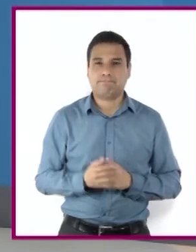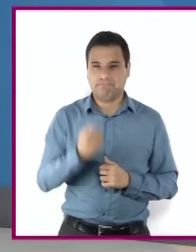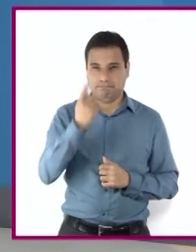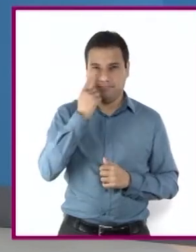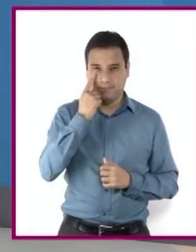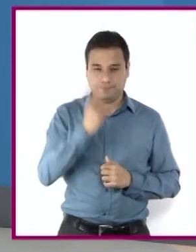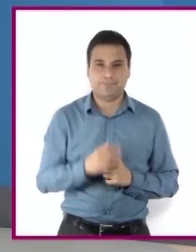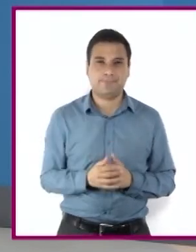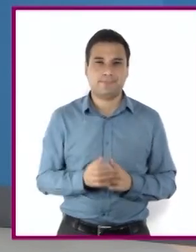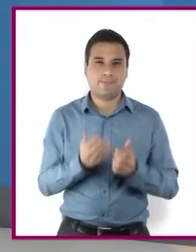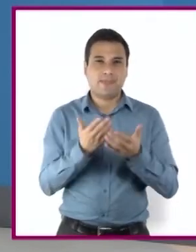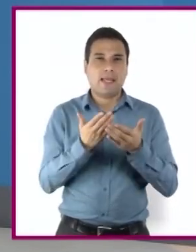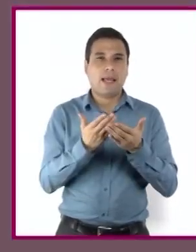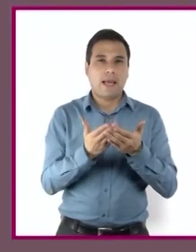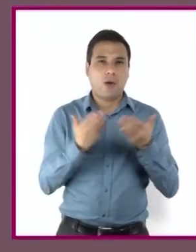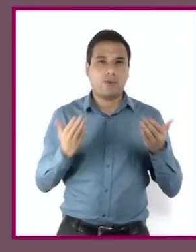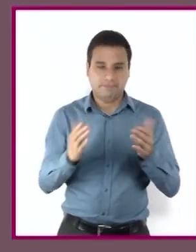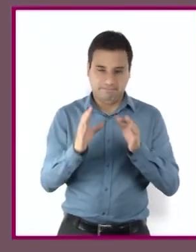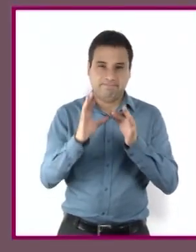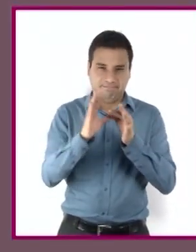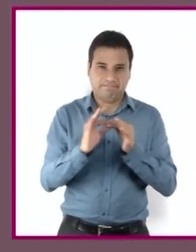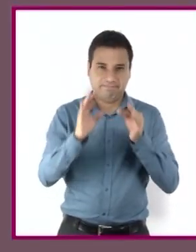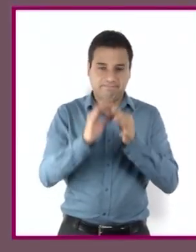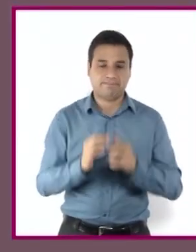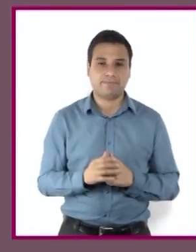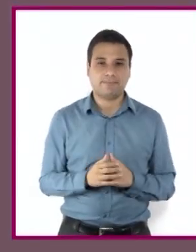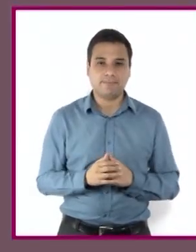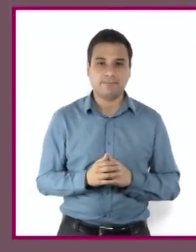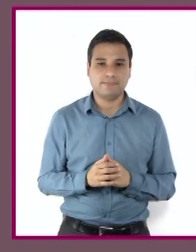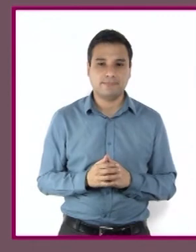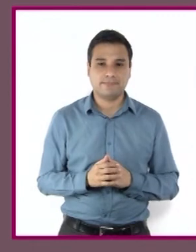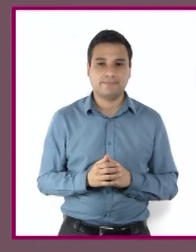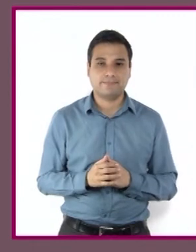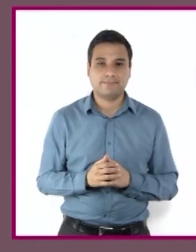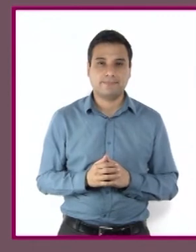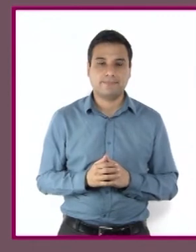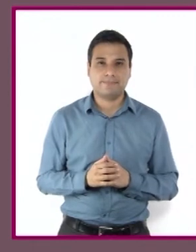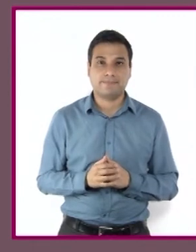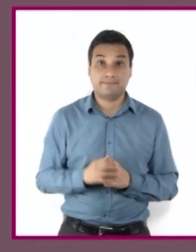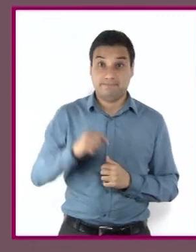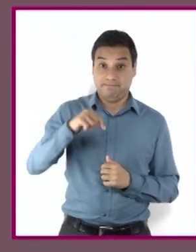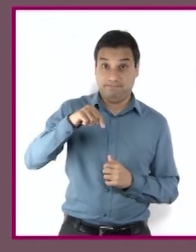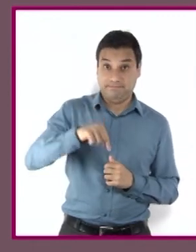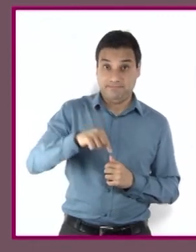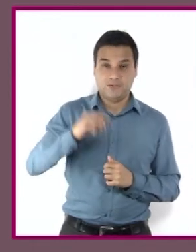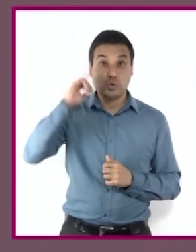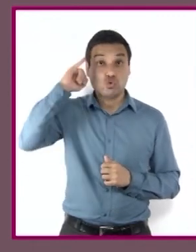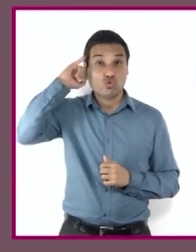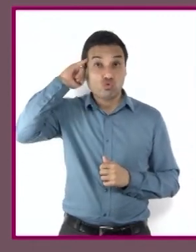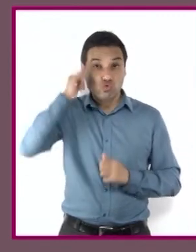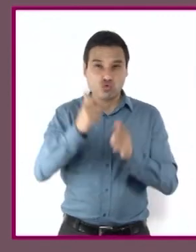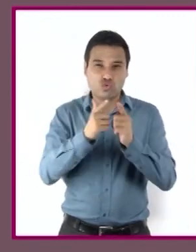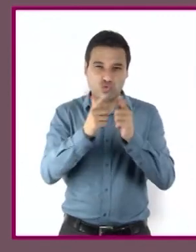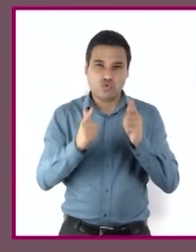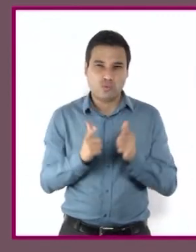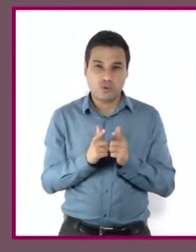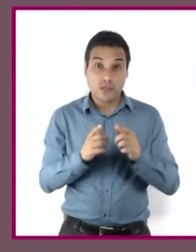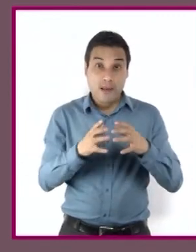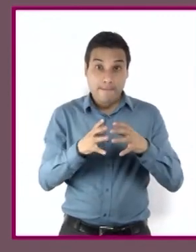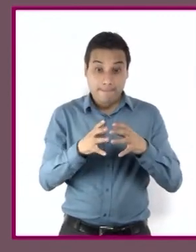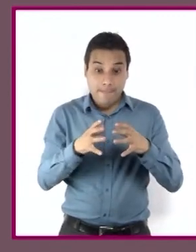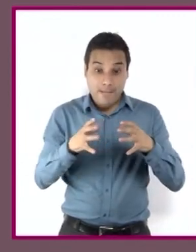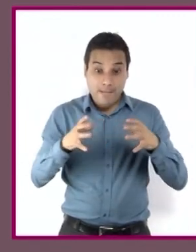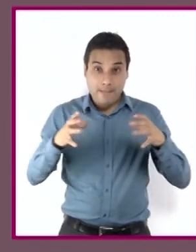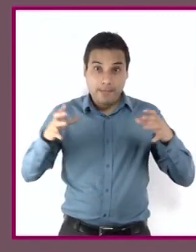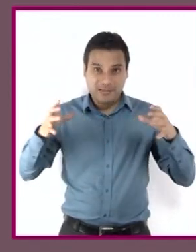de Mientras tanto en el mundo. ¿Sabían que mientras se desarrollaban las culturas indígenas en Mesoamérica, en lo que hoy son